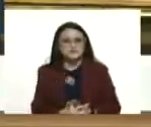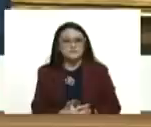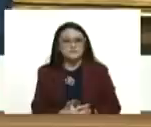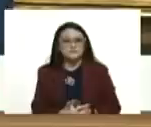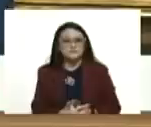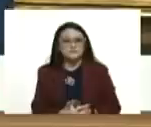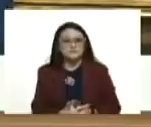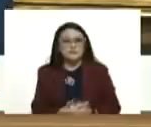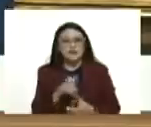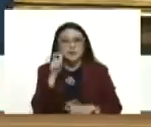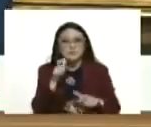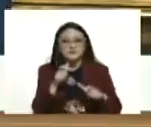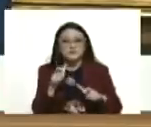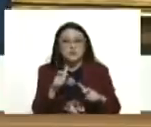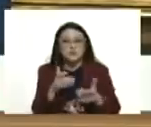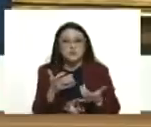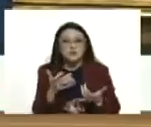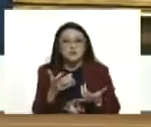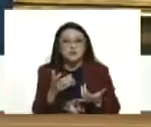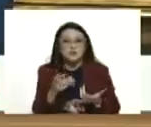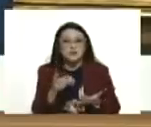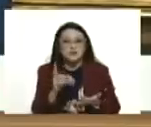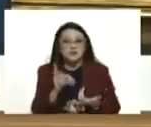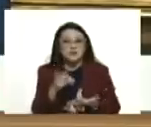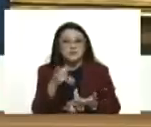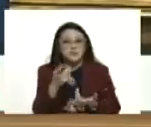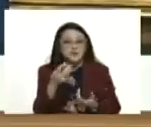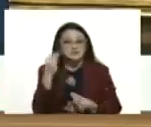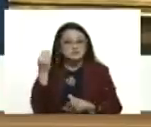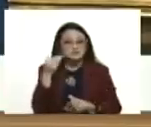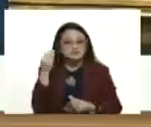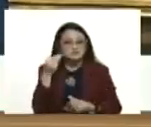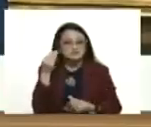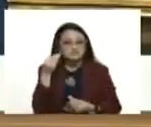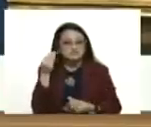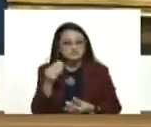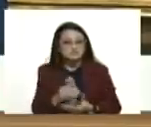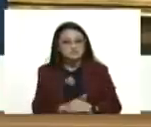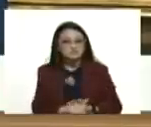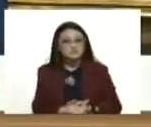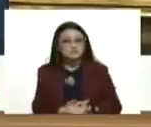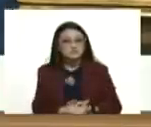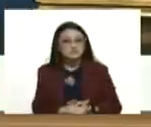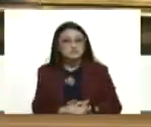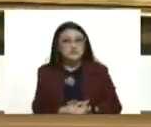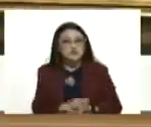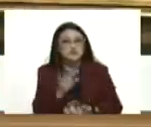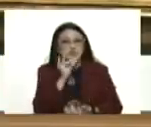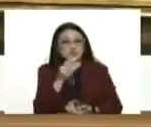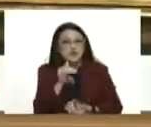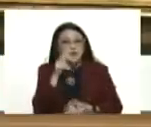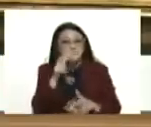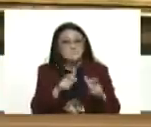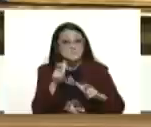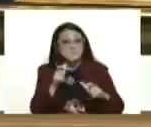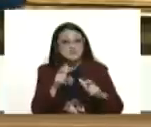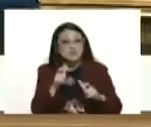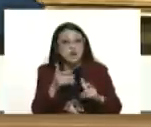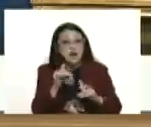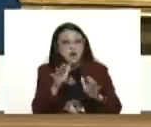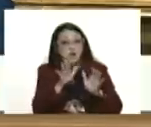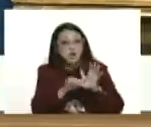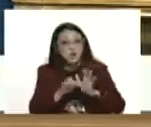Que la gente deje de tener esa sensación de que todavía hay gente, hay